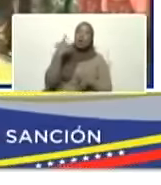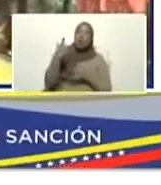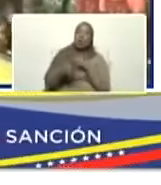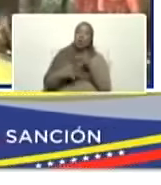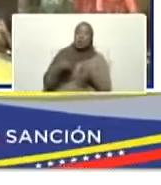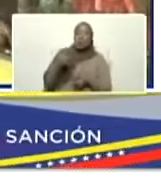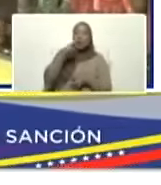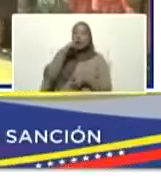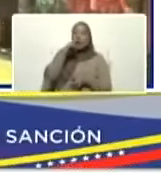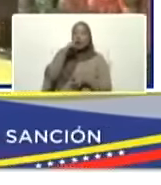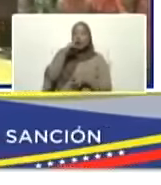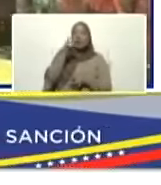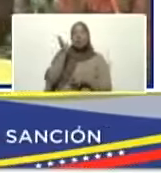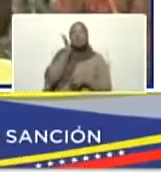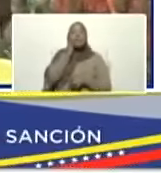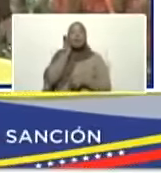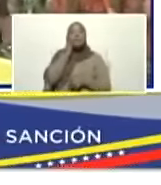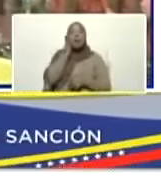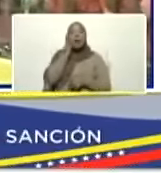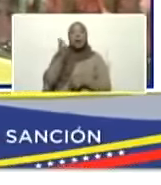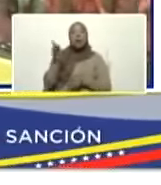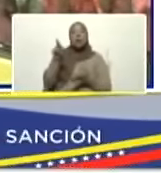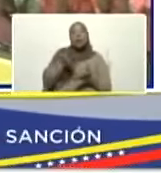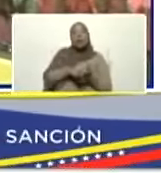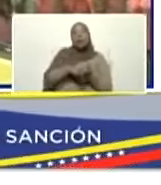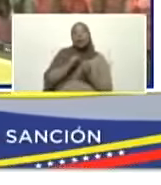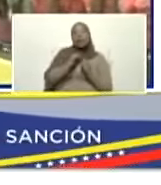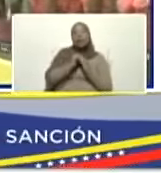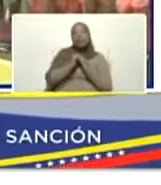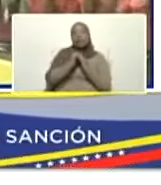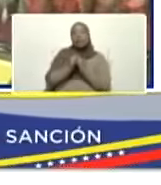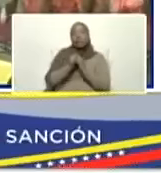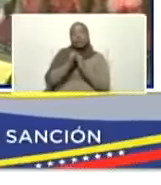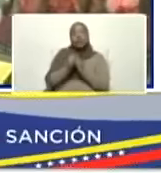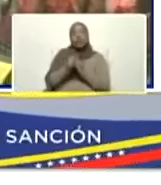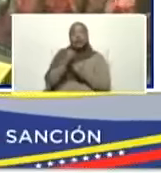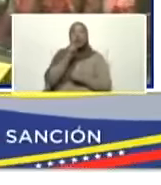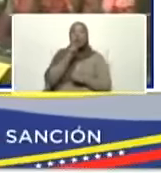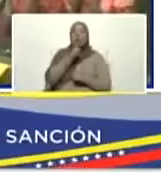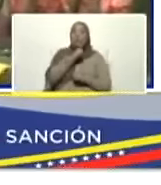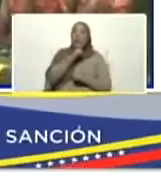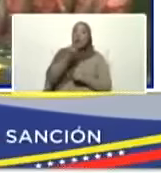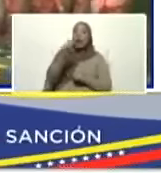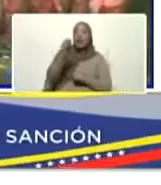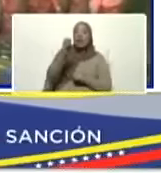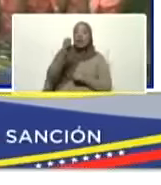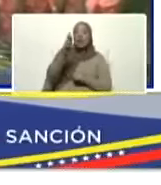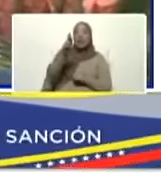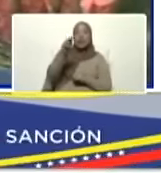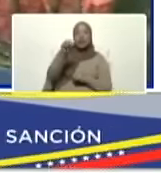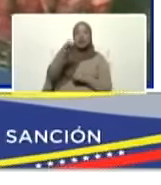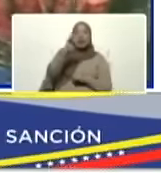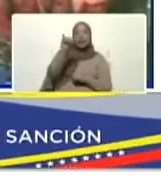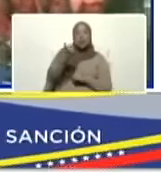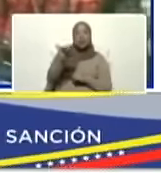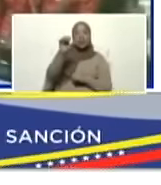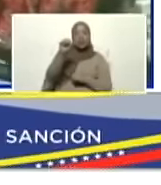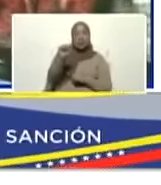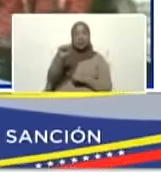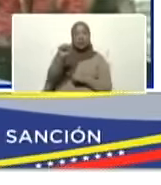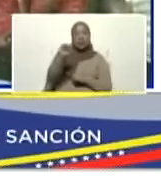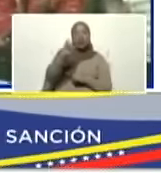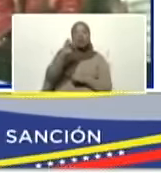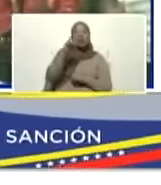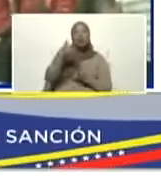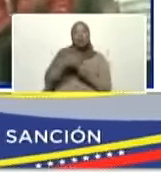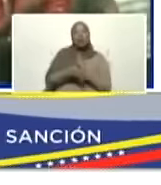un mantra que decía mi mamá, Teresa de Jesús, que debe estar por ahí viéndome, mi querida madre Teresa. En